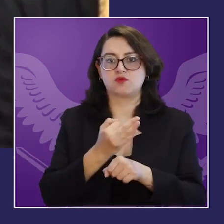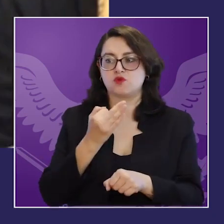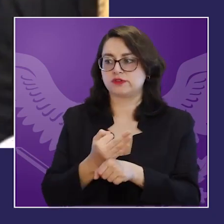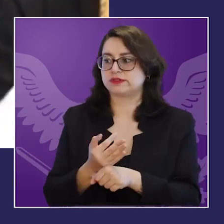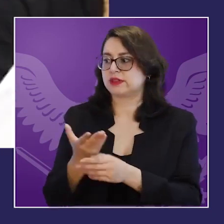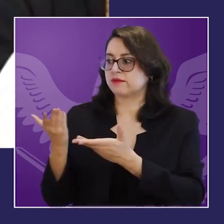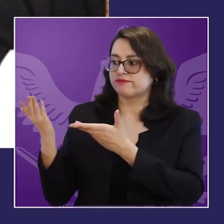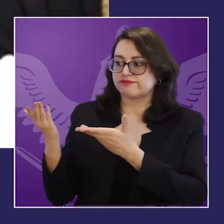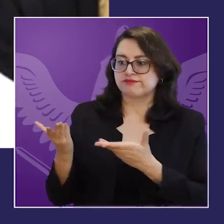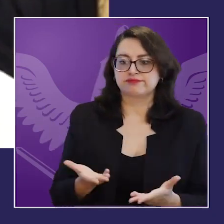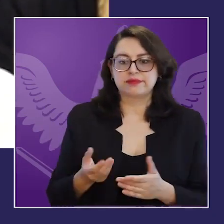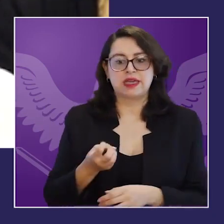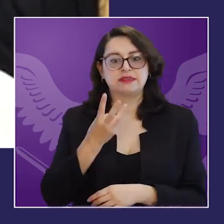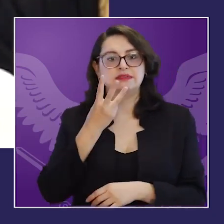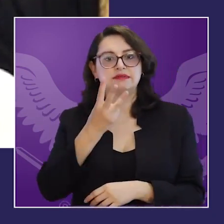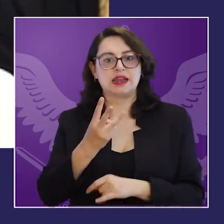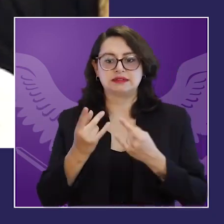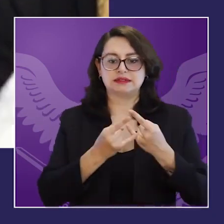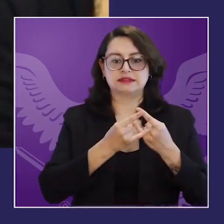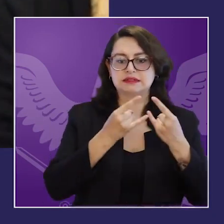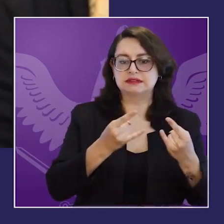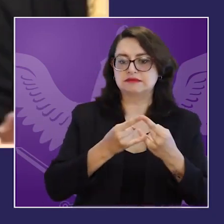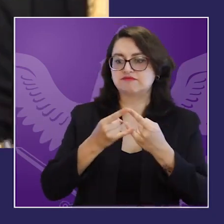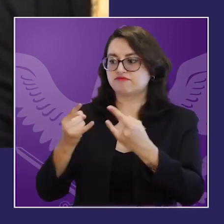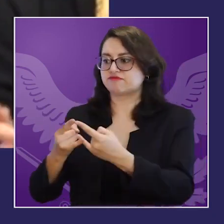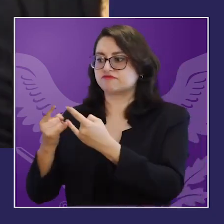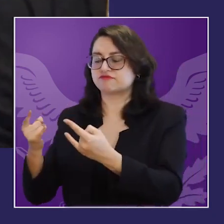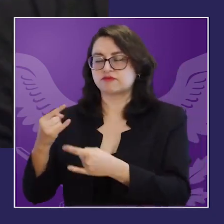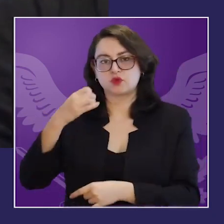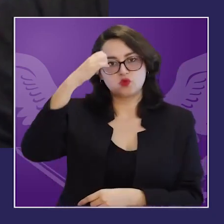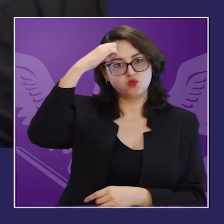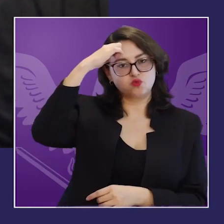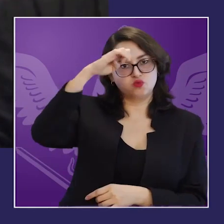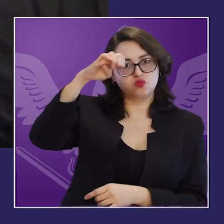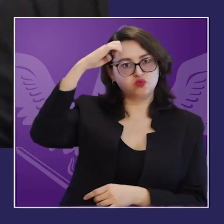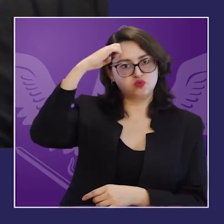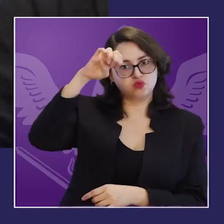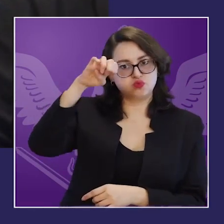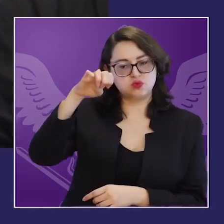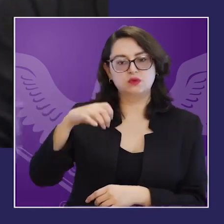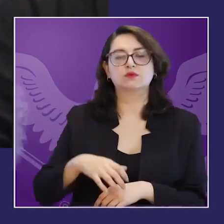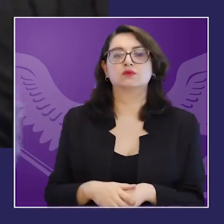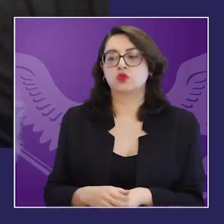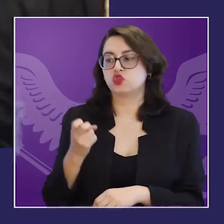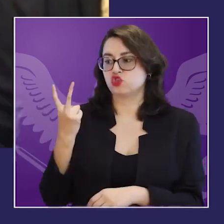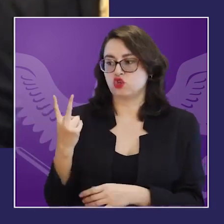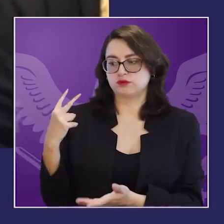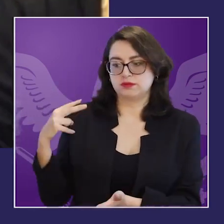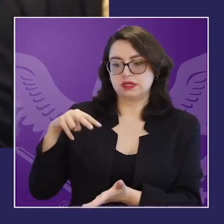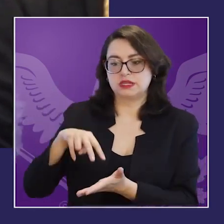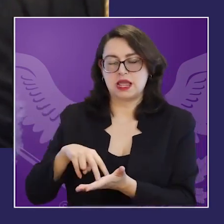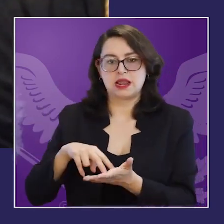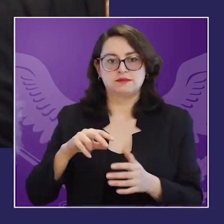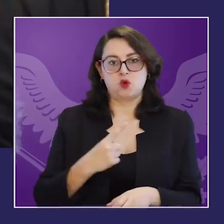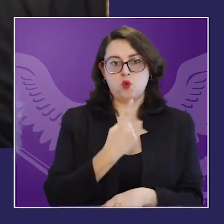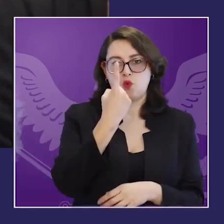3 experiencias profundamente enriquecedoras que están presenciales, una experiencia que vamos a escuchar virtualmente muy